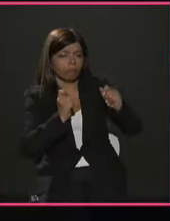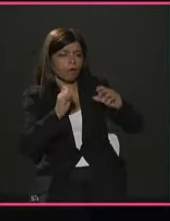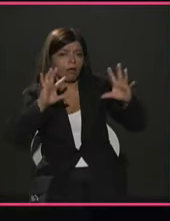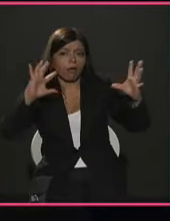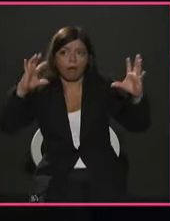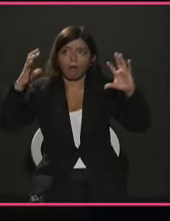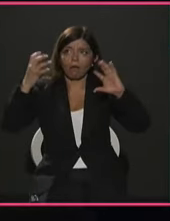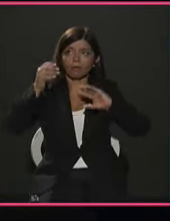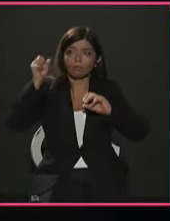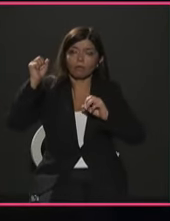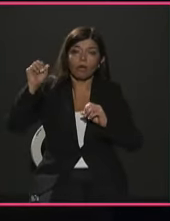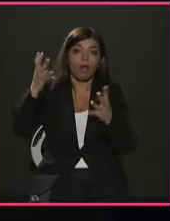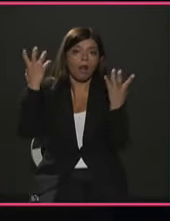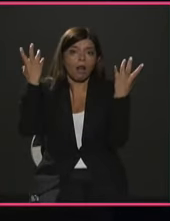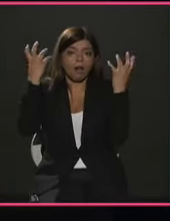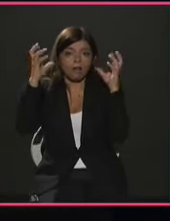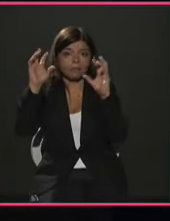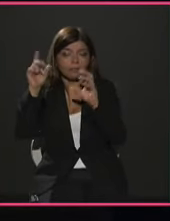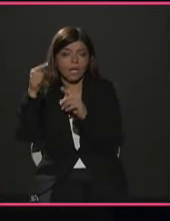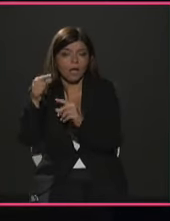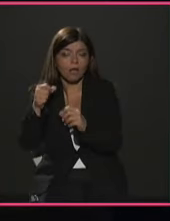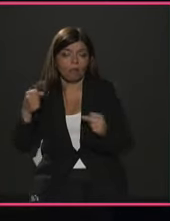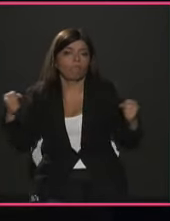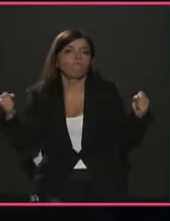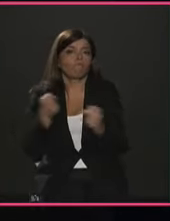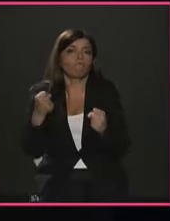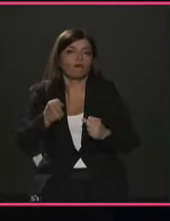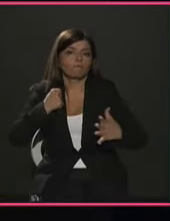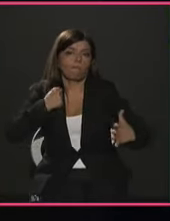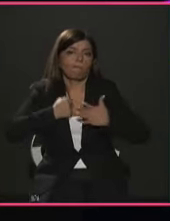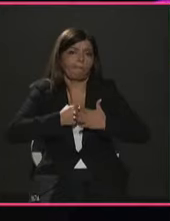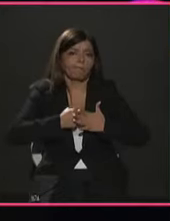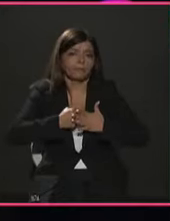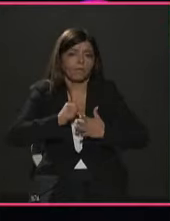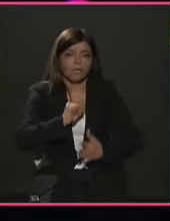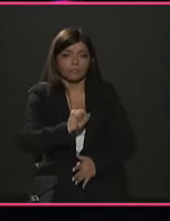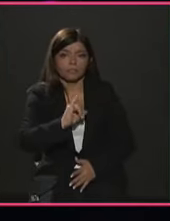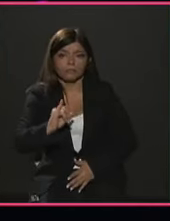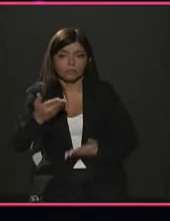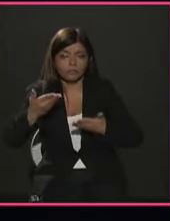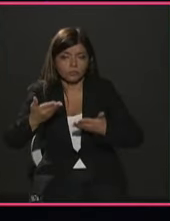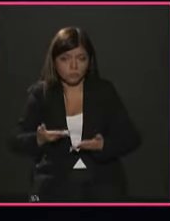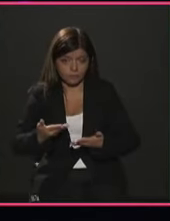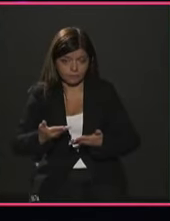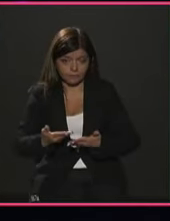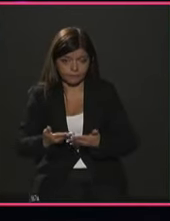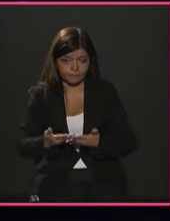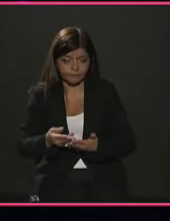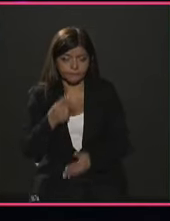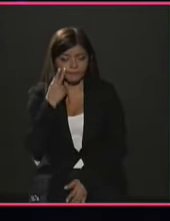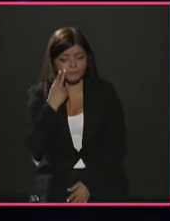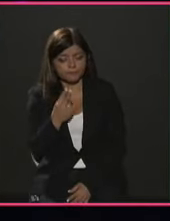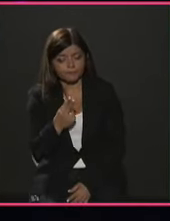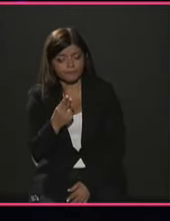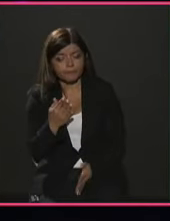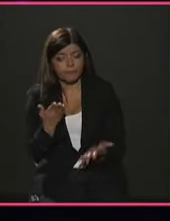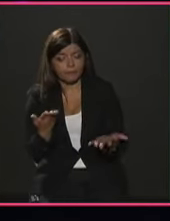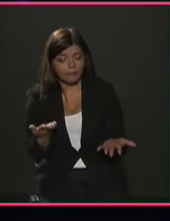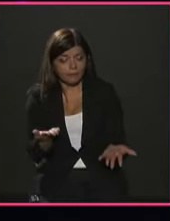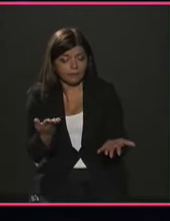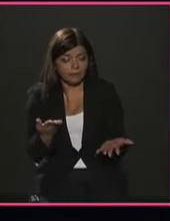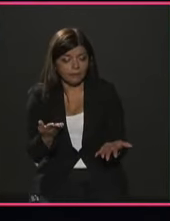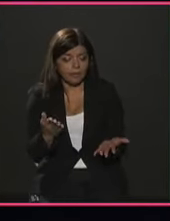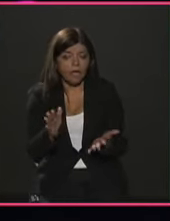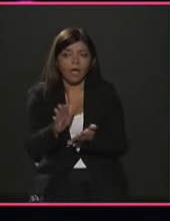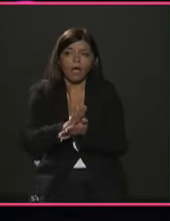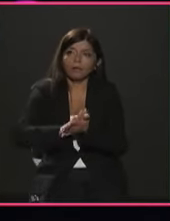sean lo al impacto que está teniendo la Inteligencia artificial Hoy entonces hoy quiero mirar más Más allá